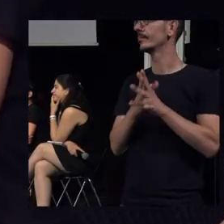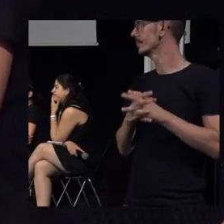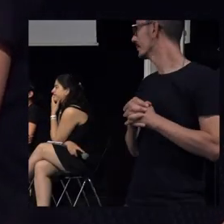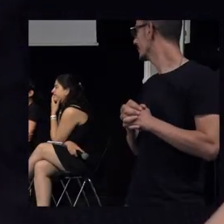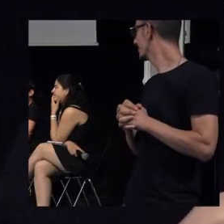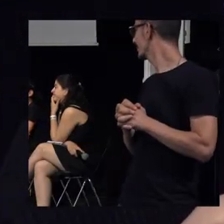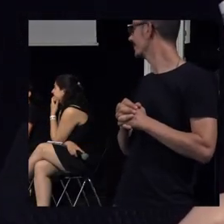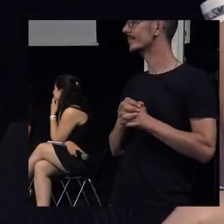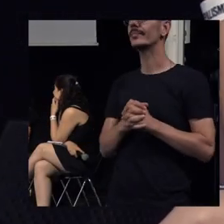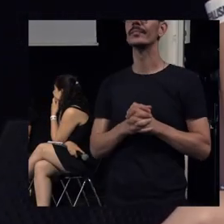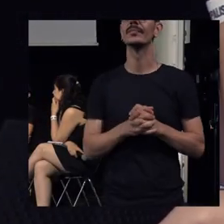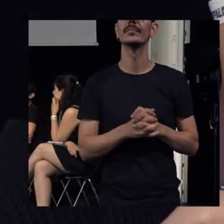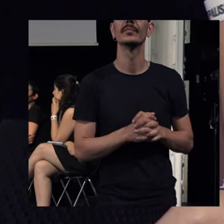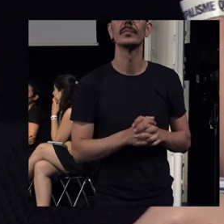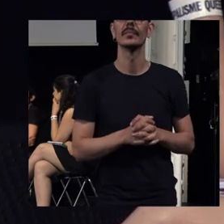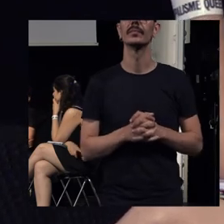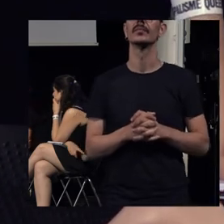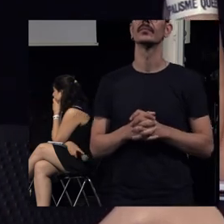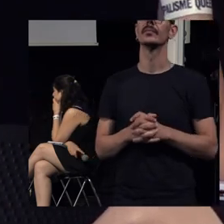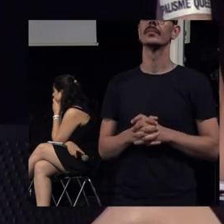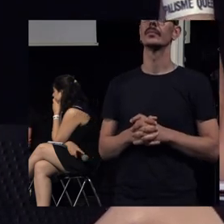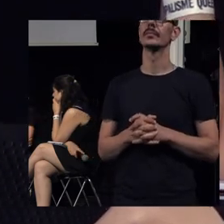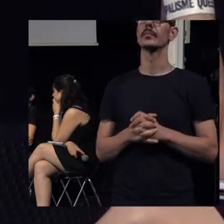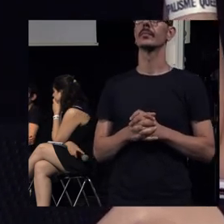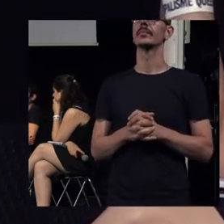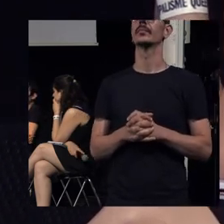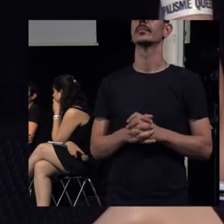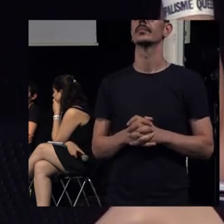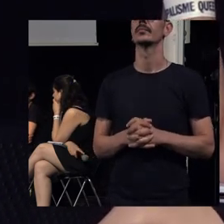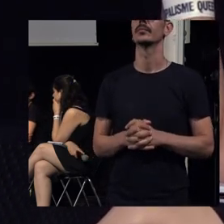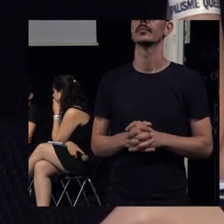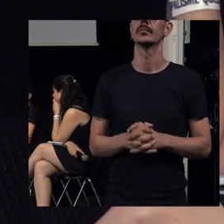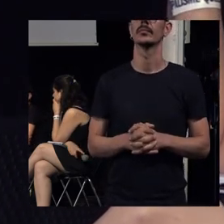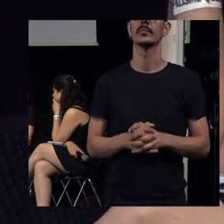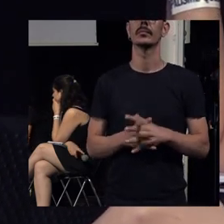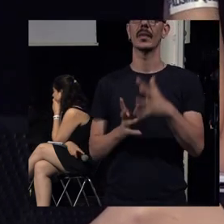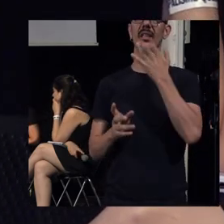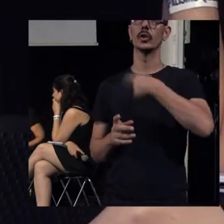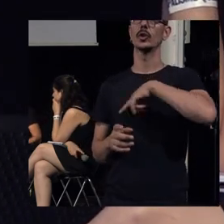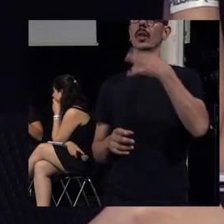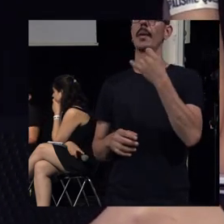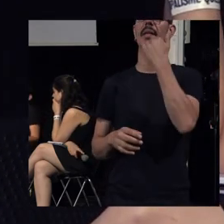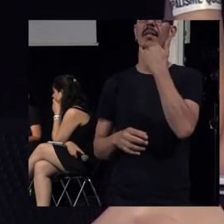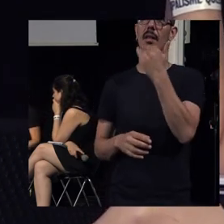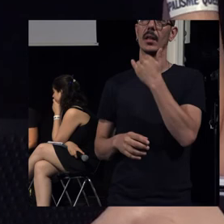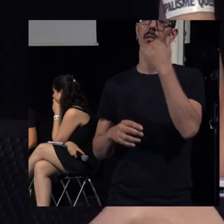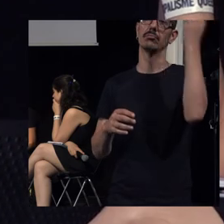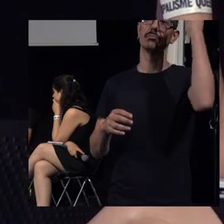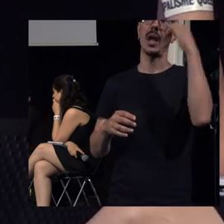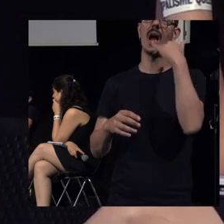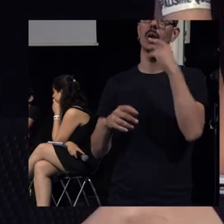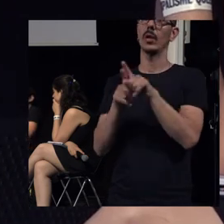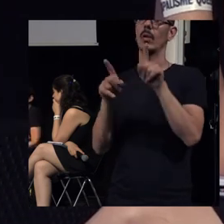Hola. Si tenemos algo que aprender de lo queer es precisamente la difracción y la ironía. Si eso es lo que nos